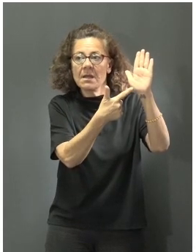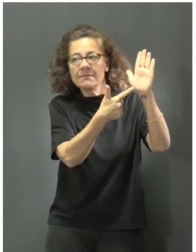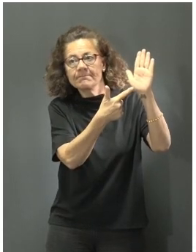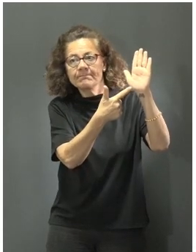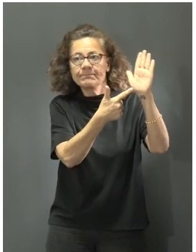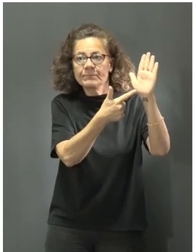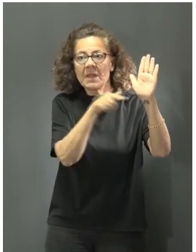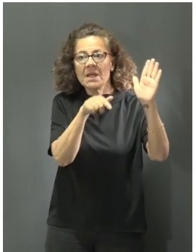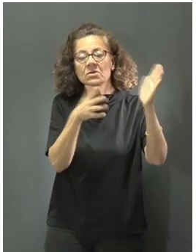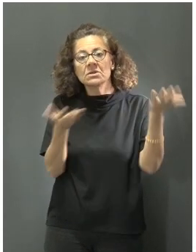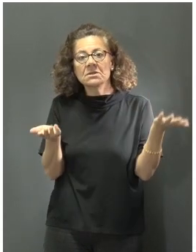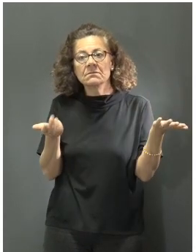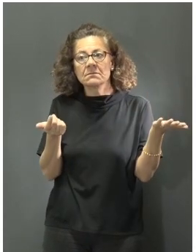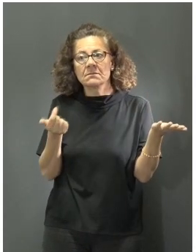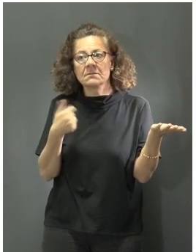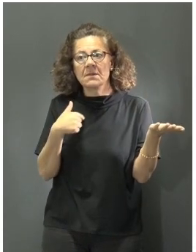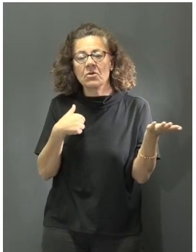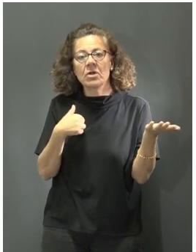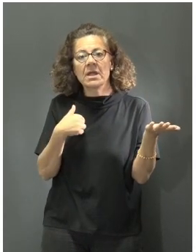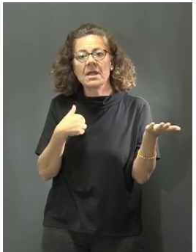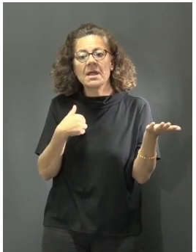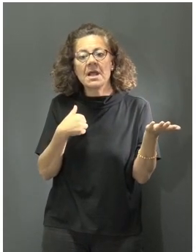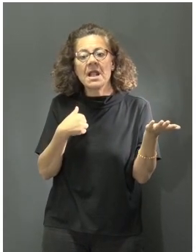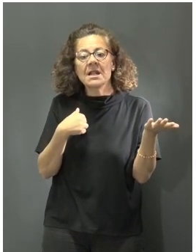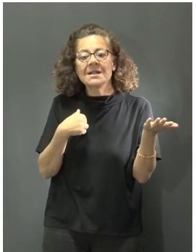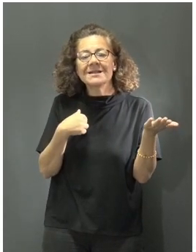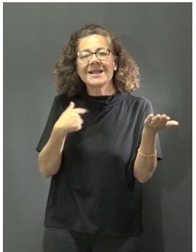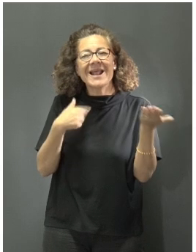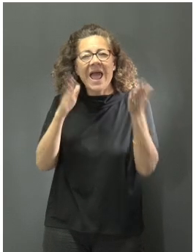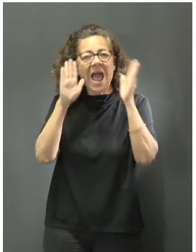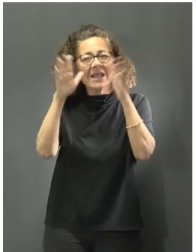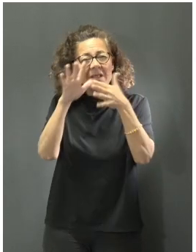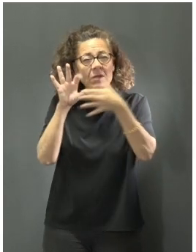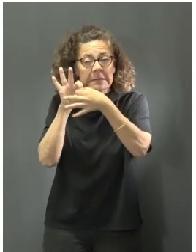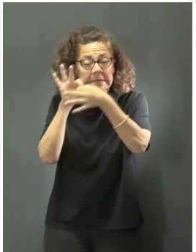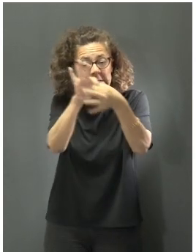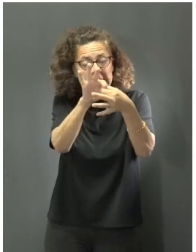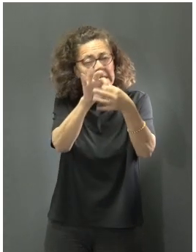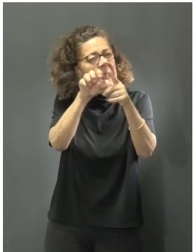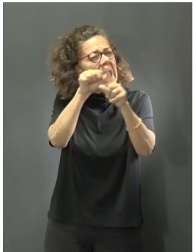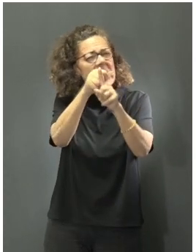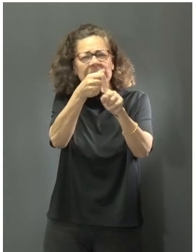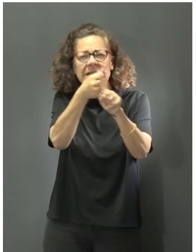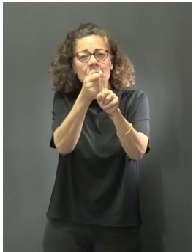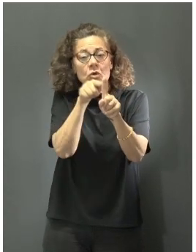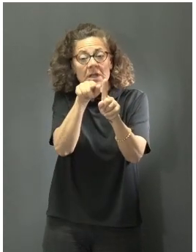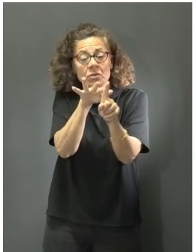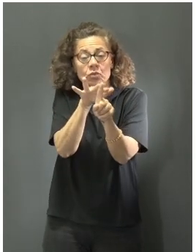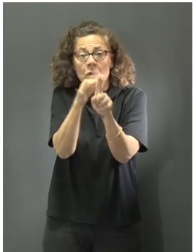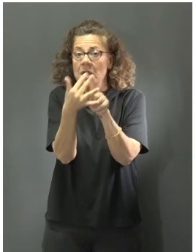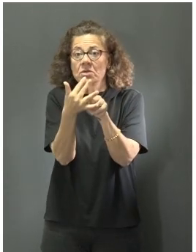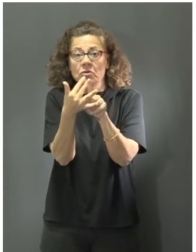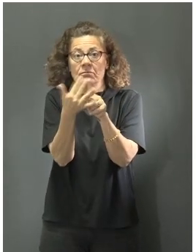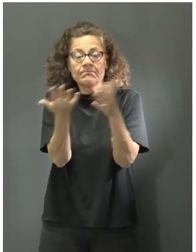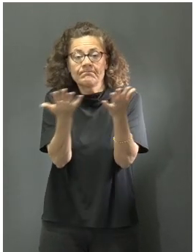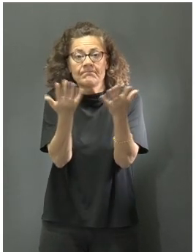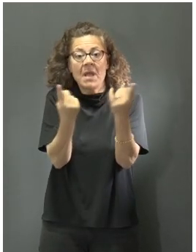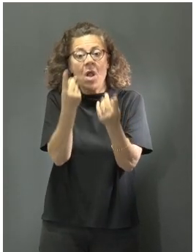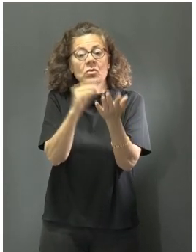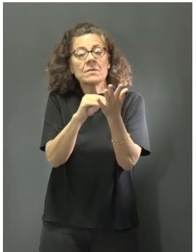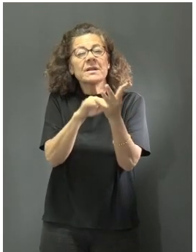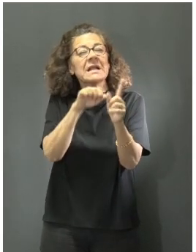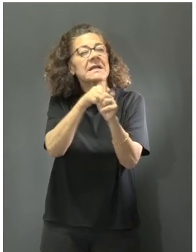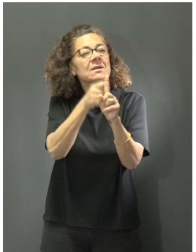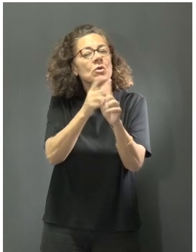la terminología lo que te va diciendo, ¿no? Es el desenganchar la atención de estímulos que en su caso no hay algunos estímulos